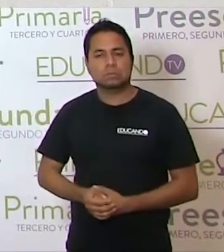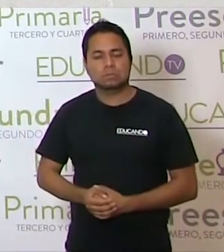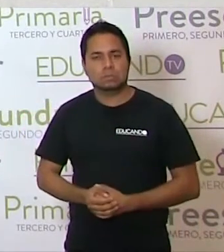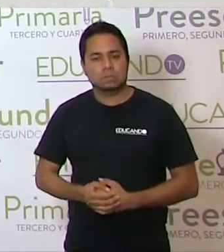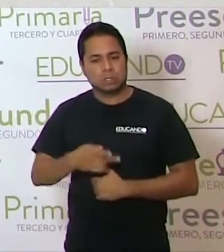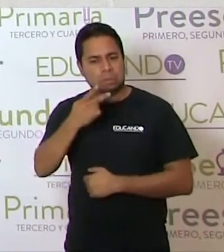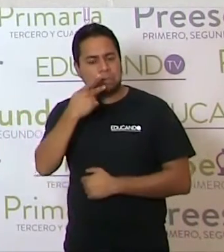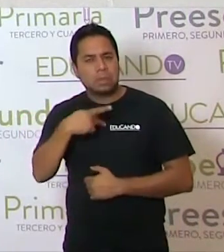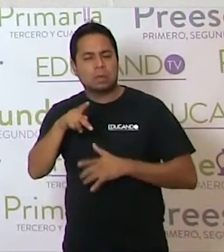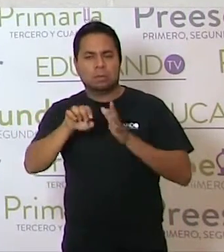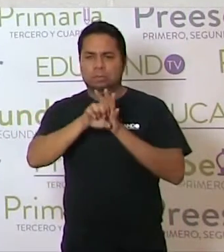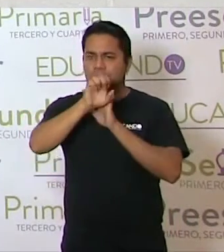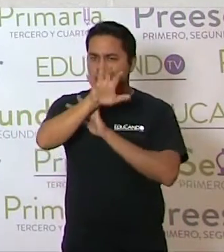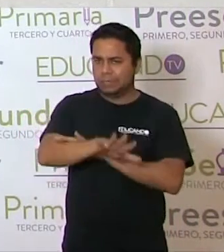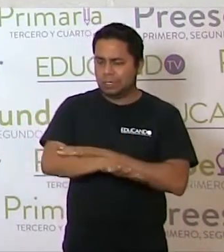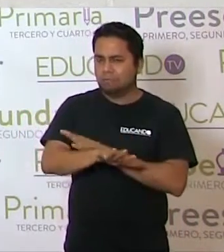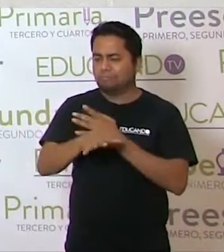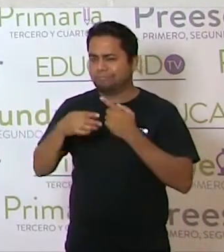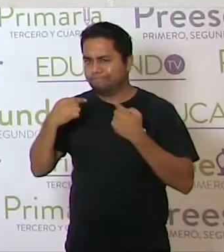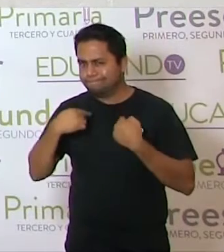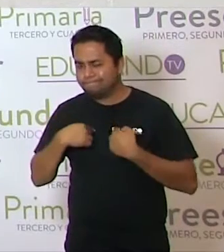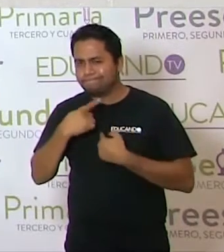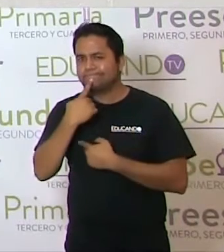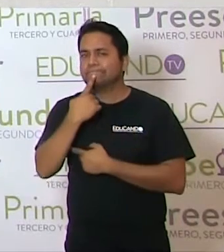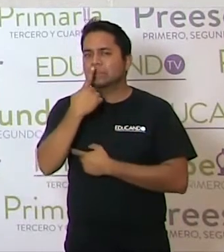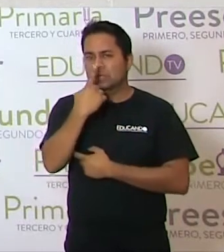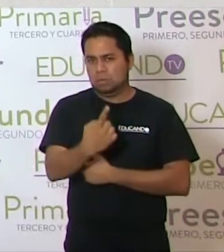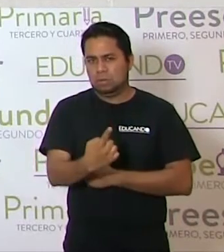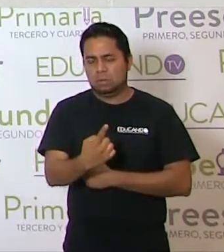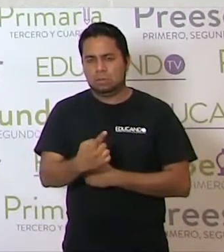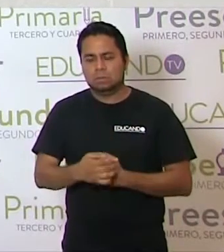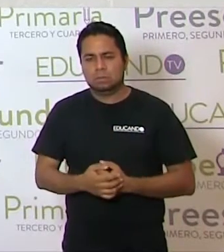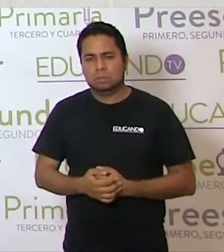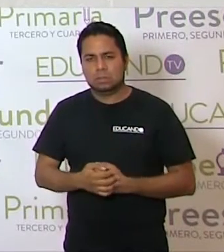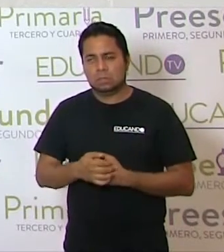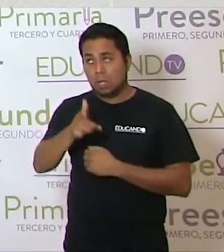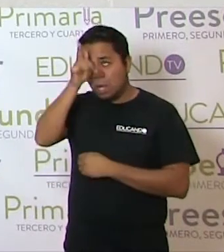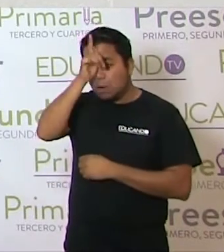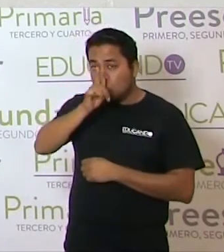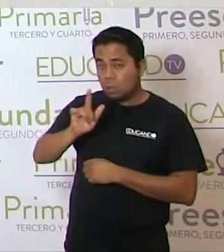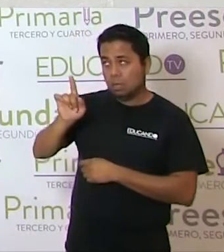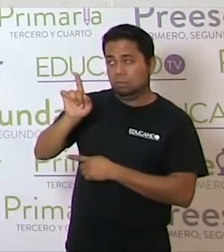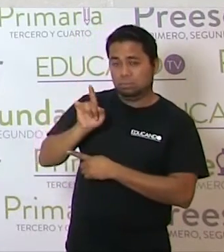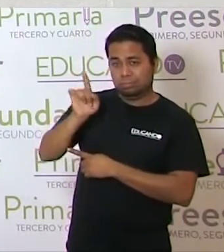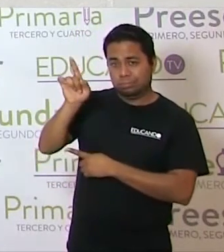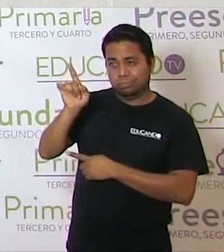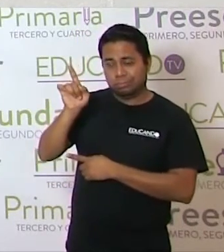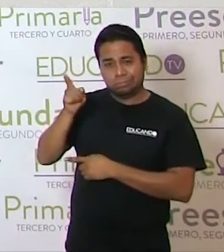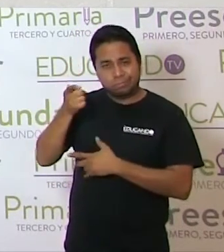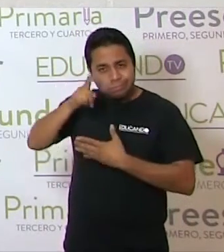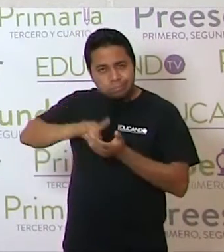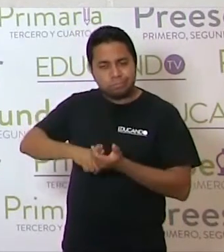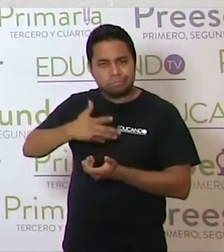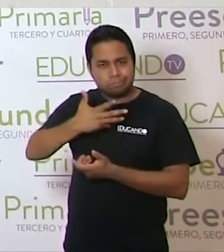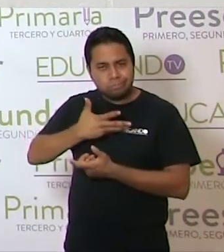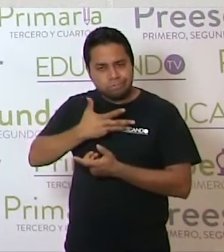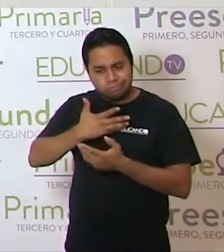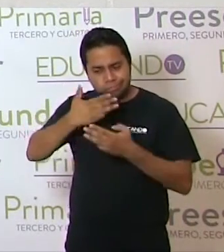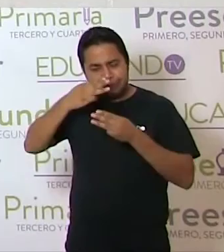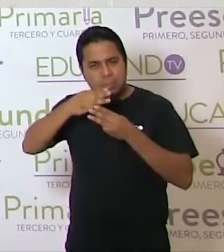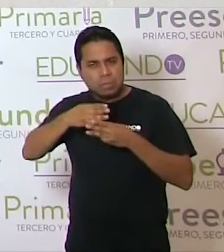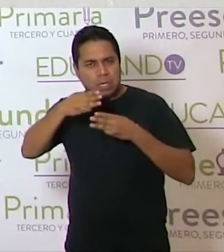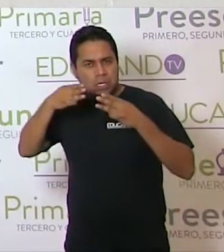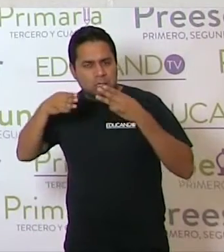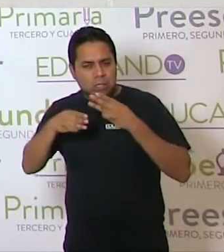pero si decimos que la luna está hecha de un material